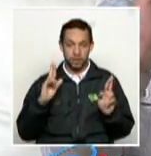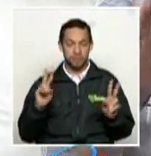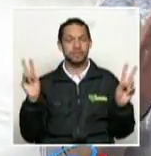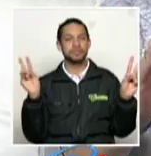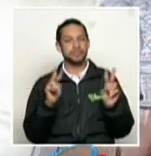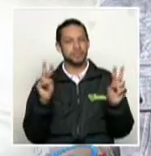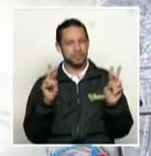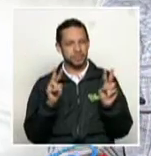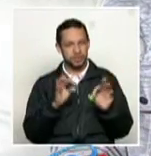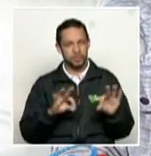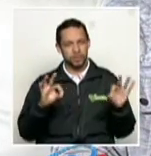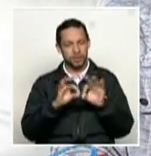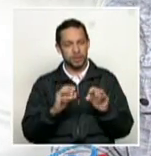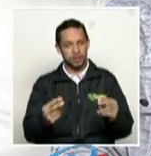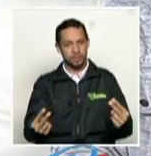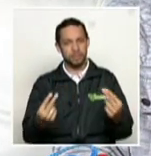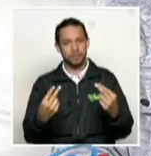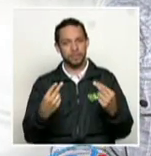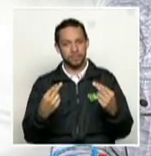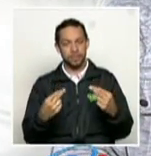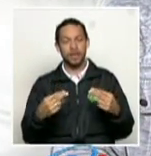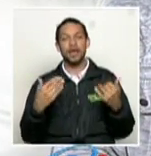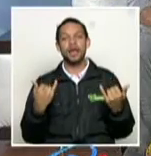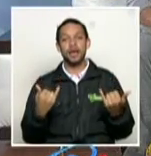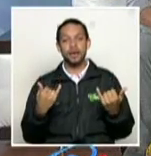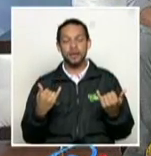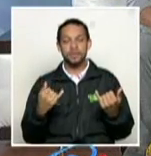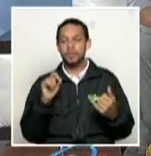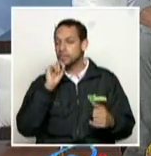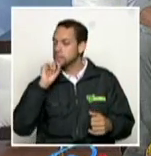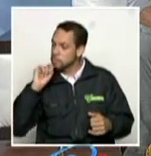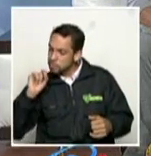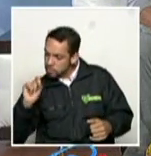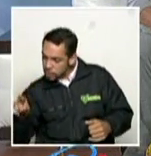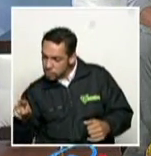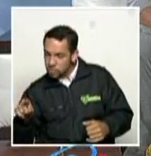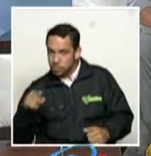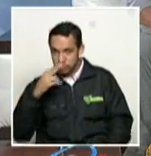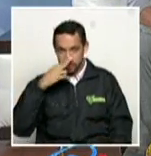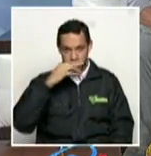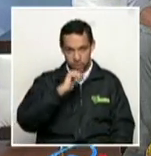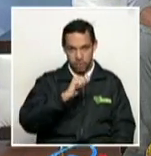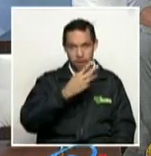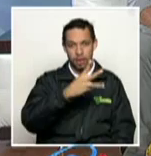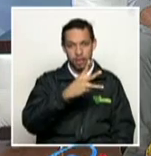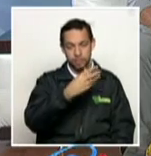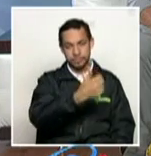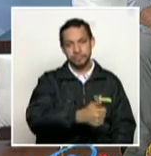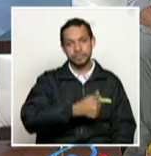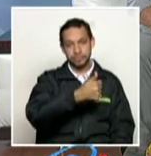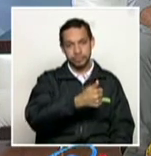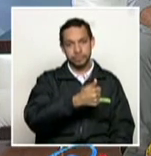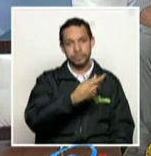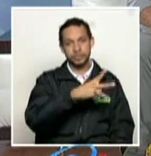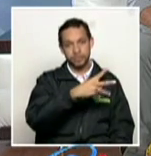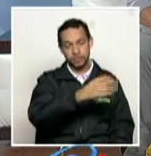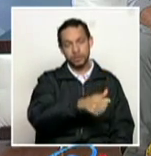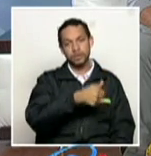ahí definitivamente. Bueno, mi Dios es muy grande. Okay. A ver, yo tengo una hija de 14 años. A los